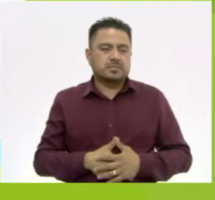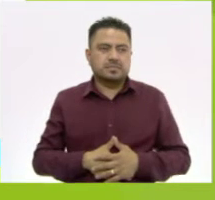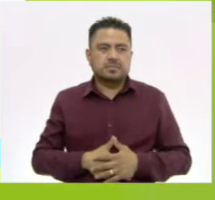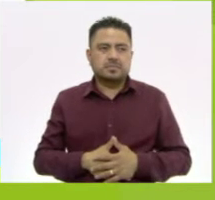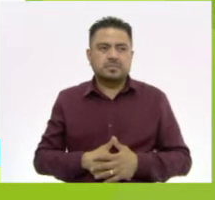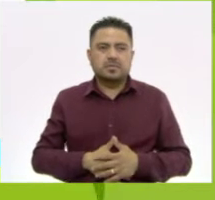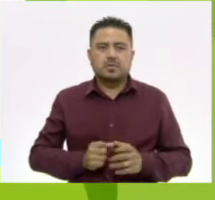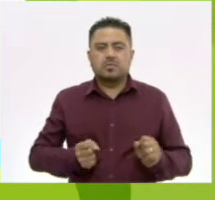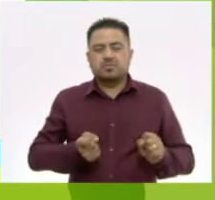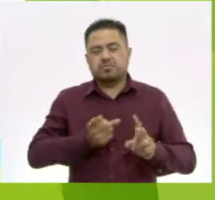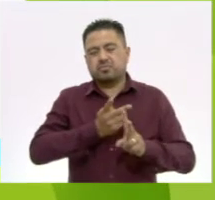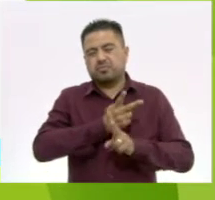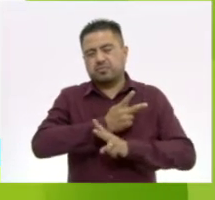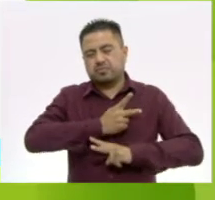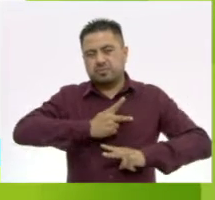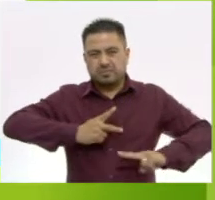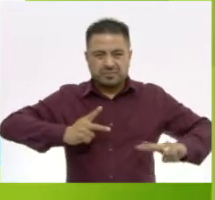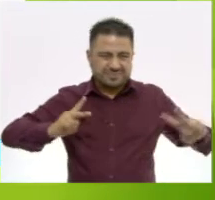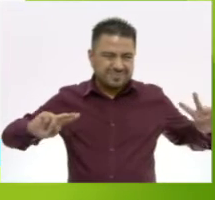viento